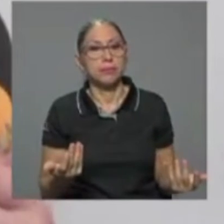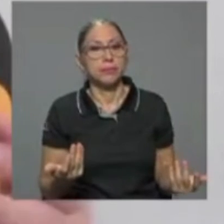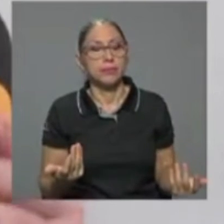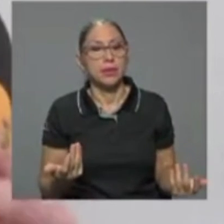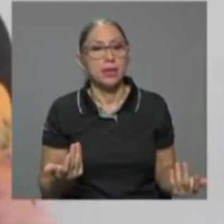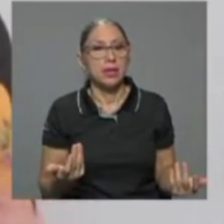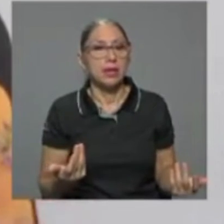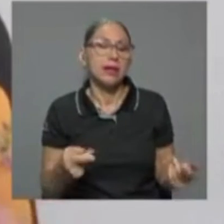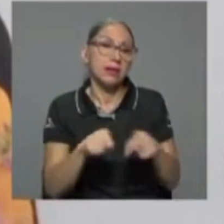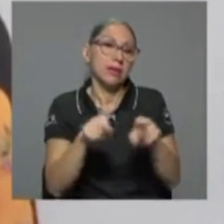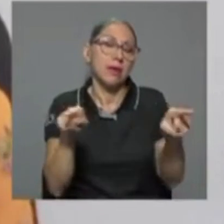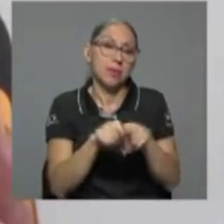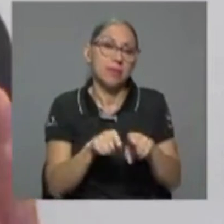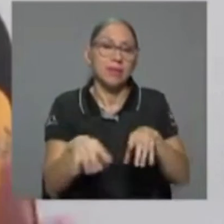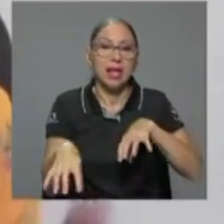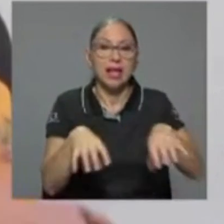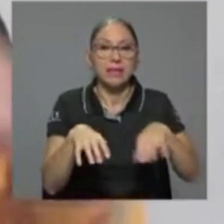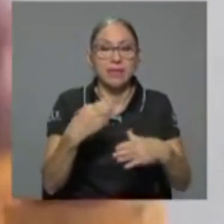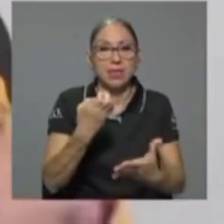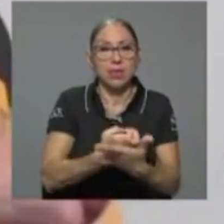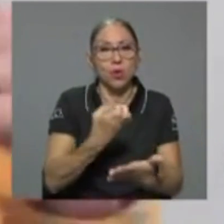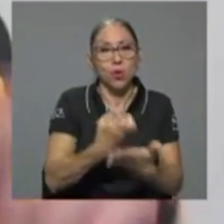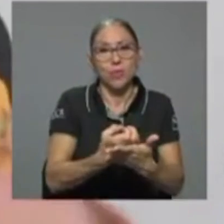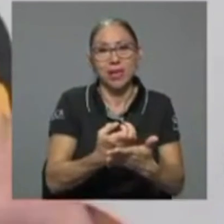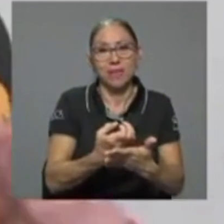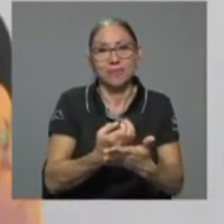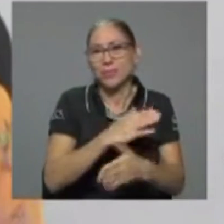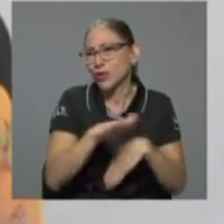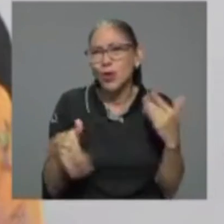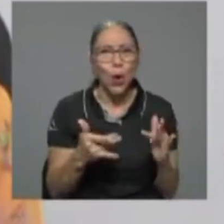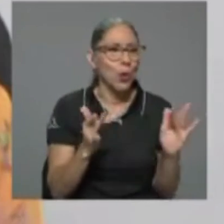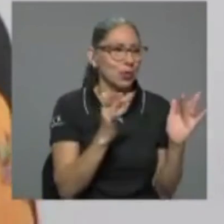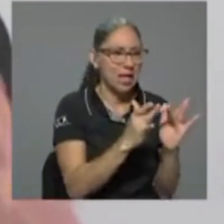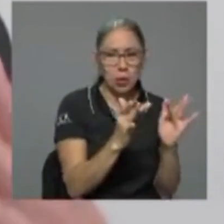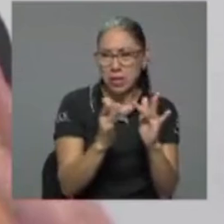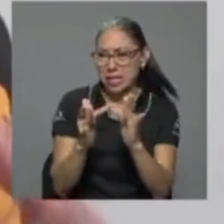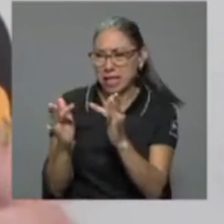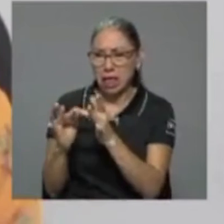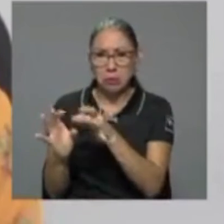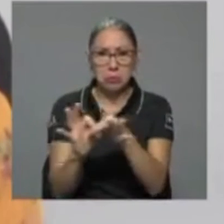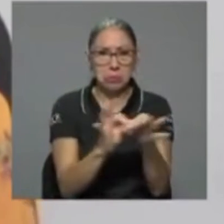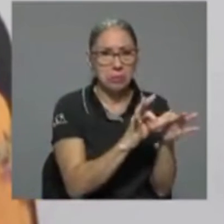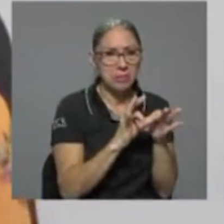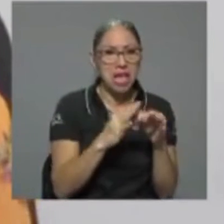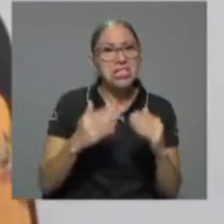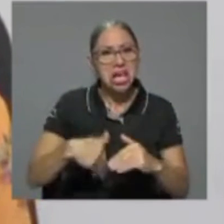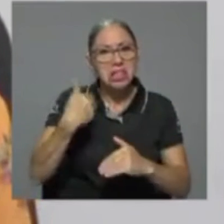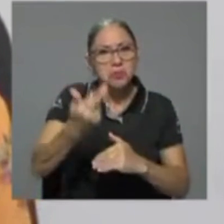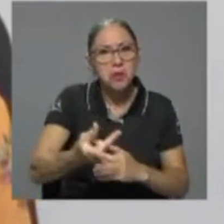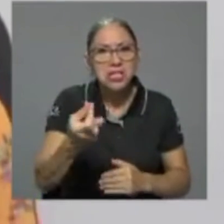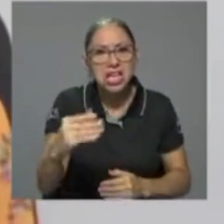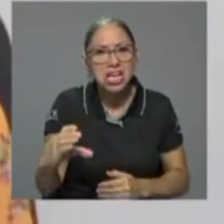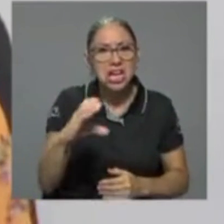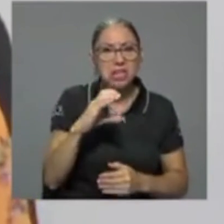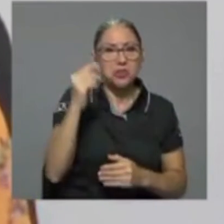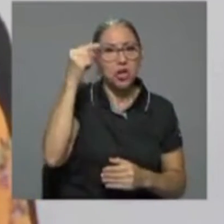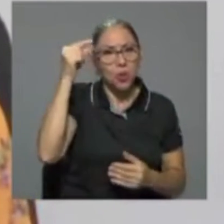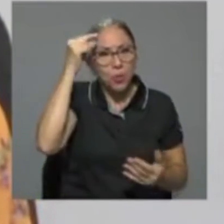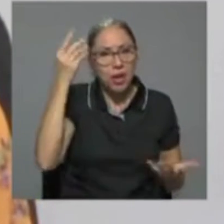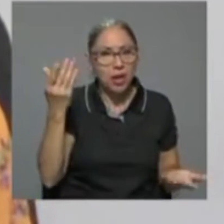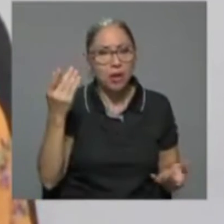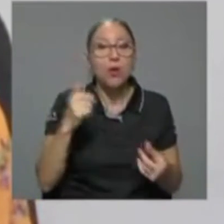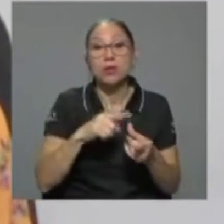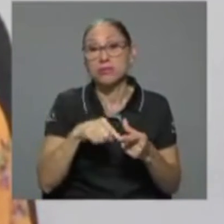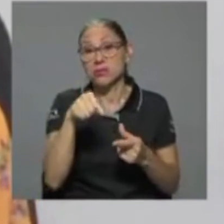y por ende también en la actividad económica y todo está conectado, ¿verdad? Ya después en los ingresos del gobierno. Entonces, esto